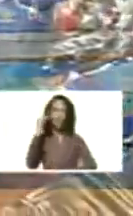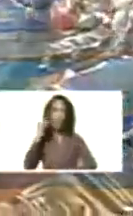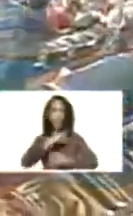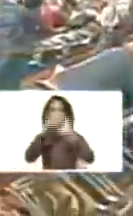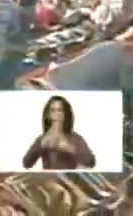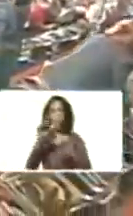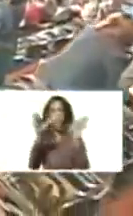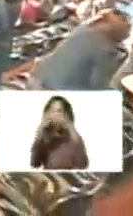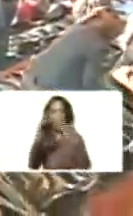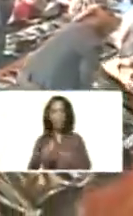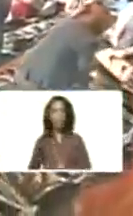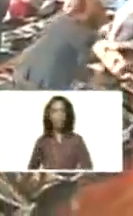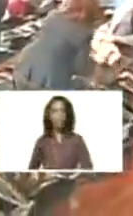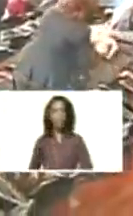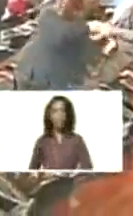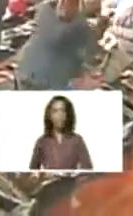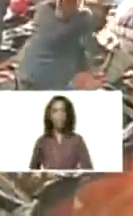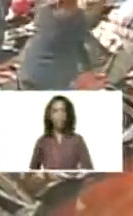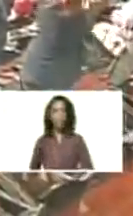Navidad.